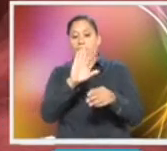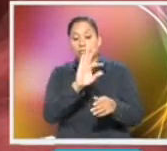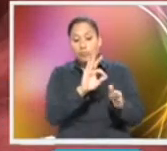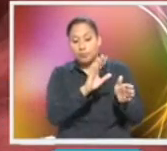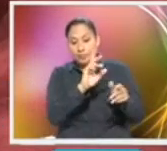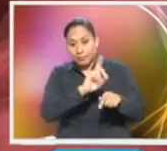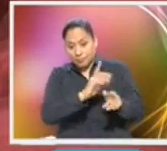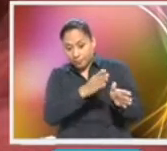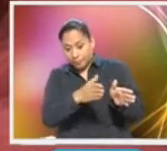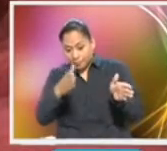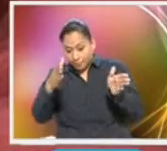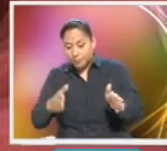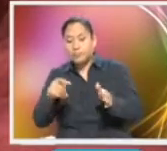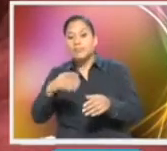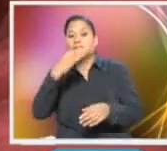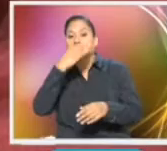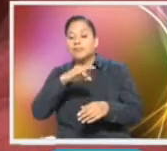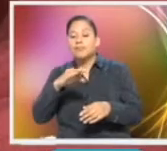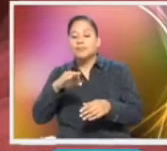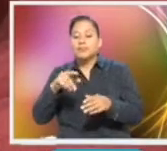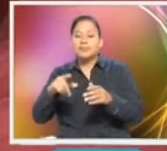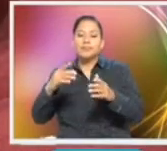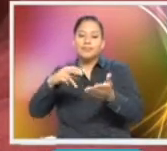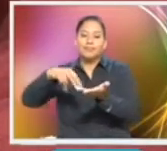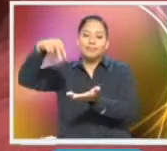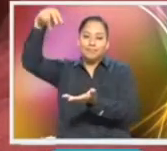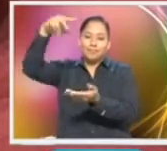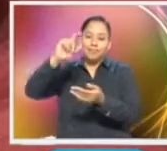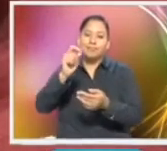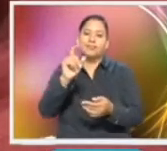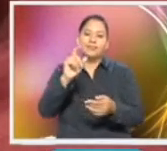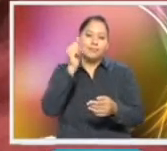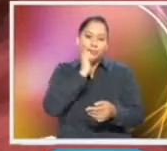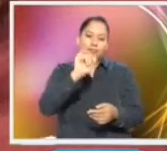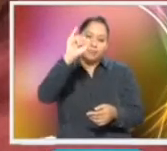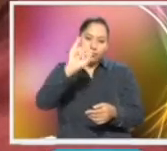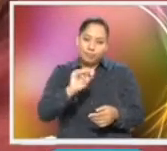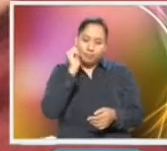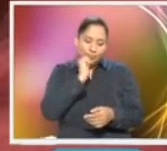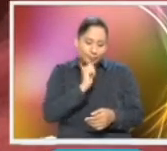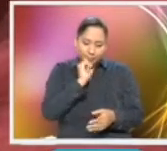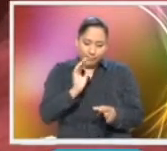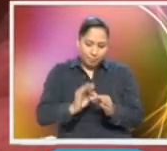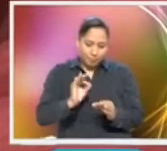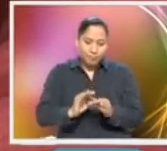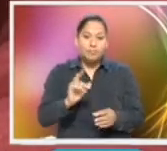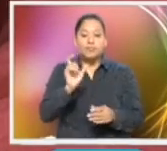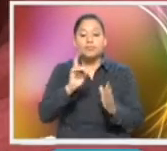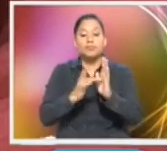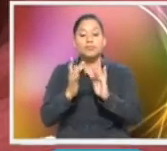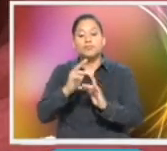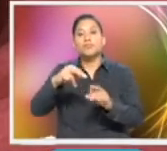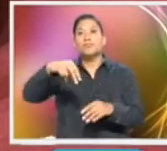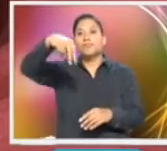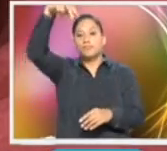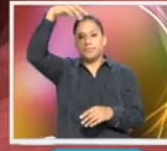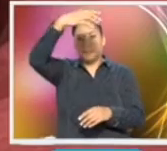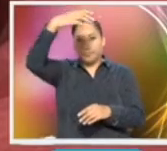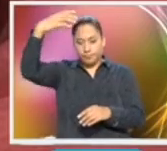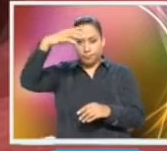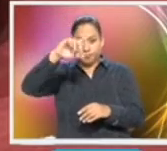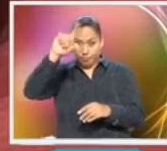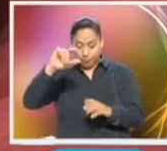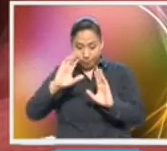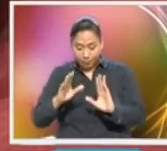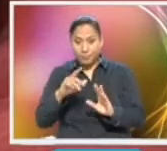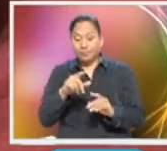40 días y es la fiesta de la Ascensión, que generalmente cae en jueves, bueno, siempre cae en jueves, Sí. que es cuando Jesús sube a los cielos.